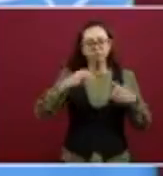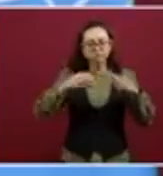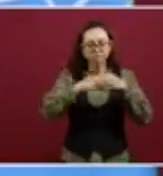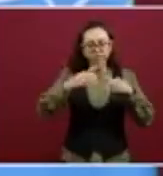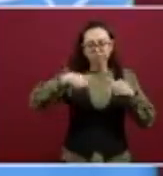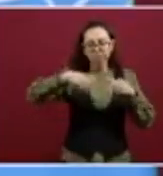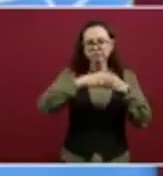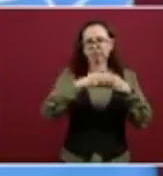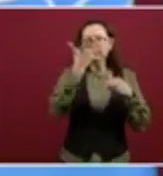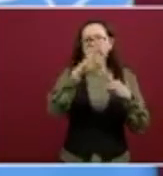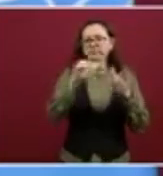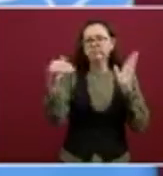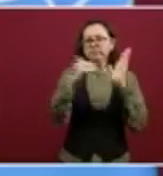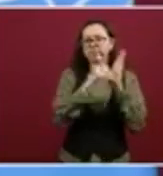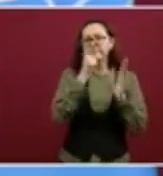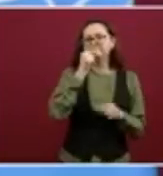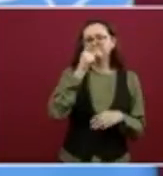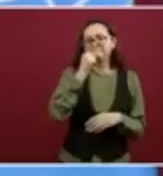la Policía Federal.